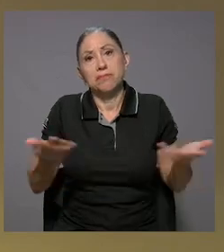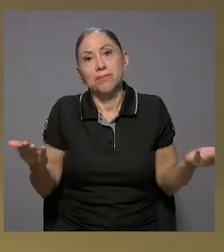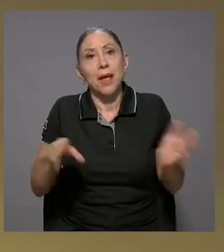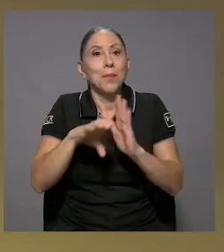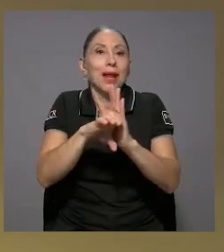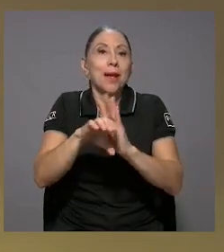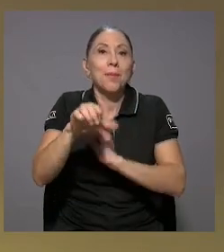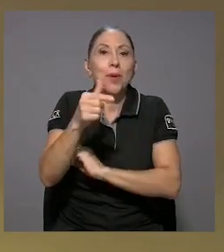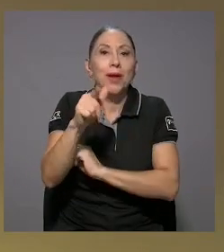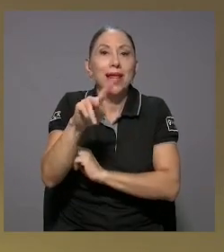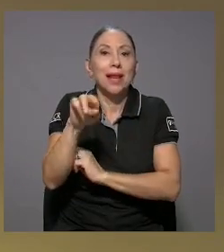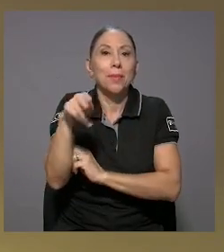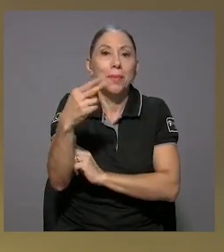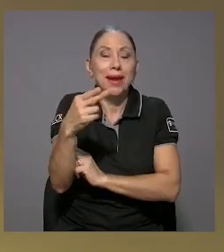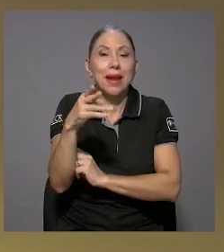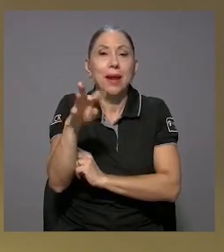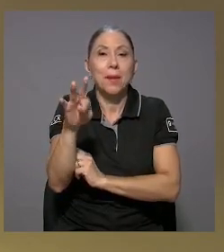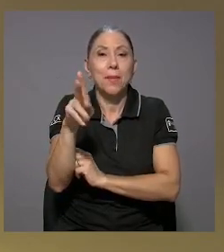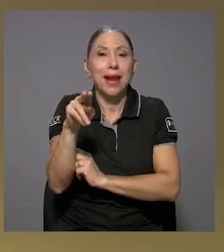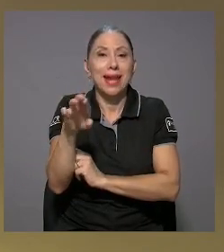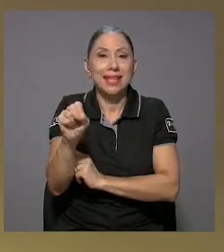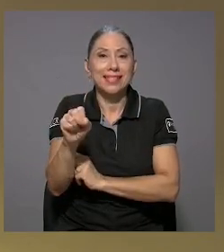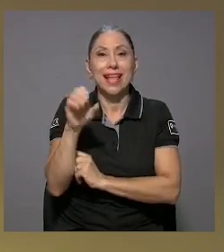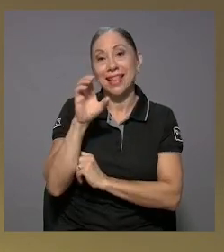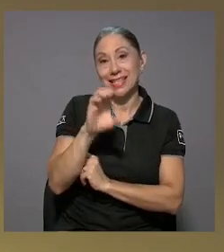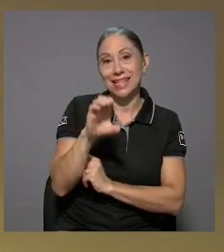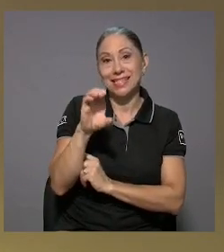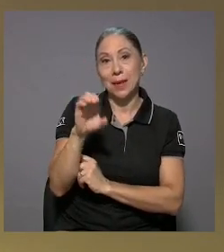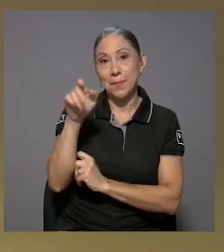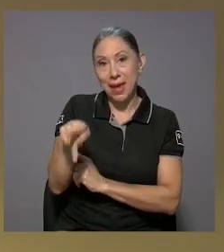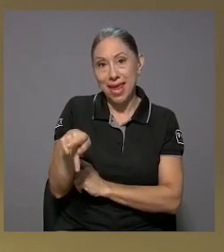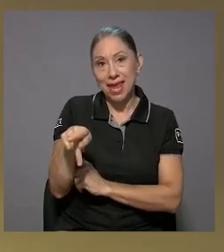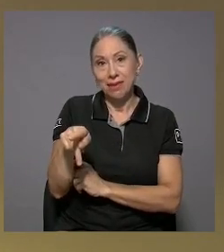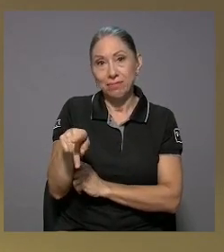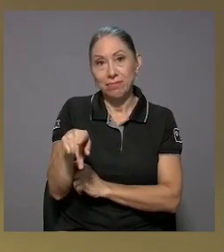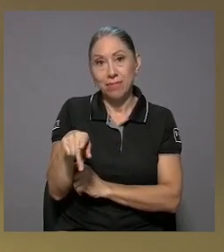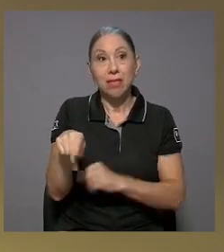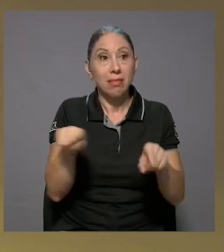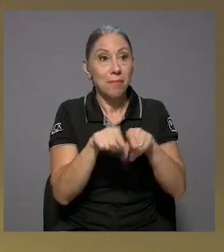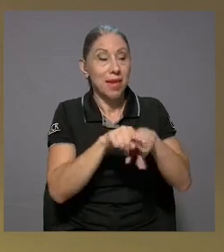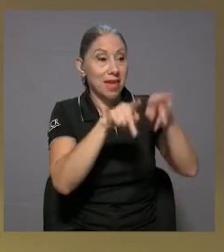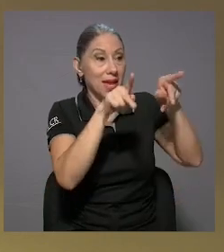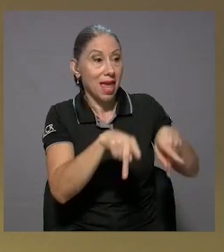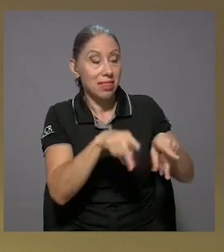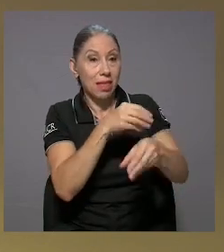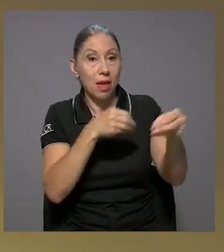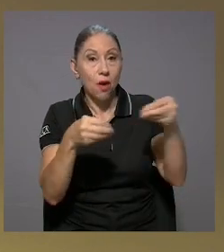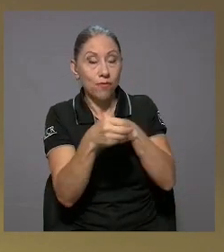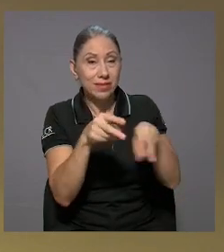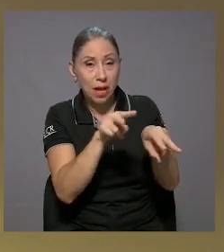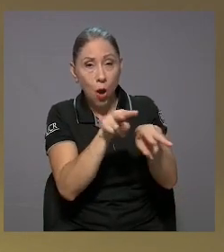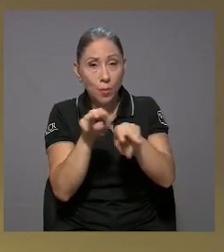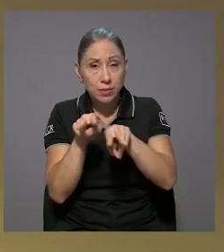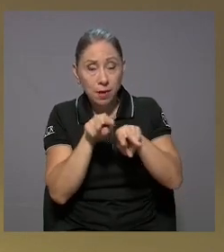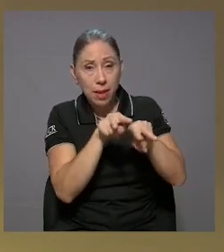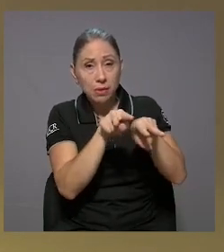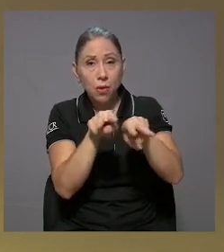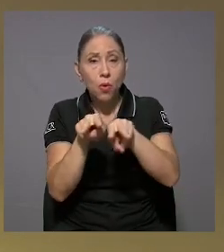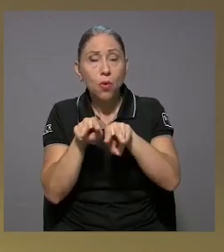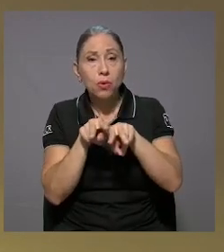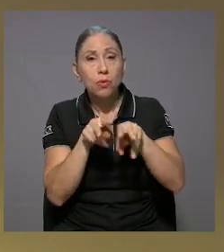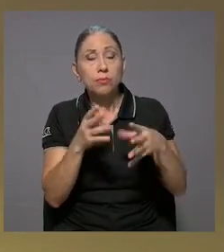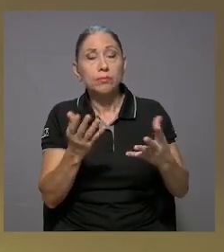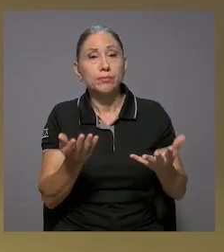por decir algo, Gilbert Brenes del CCP, de gente del Observatorio